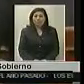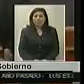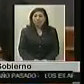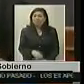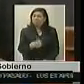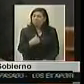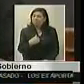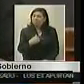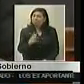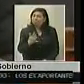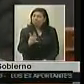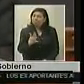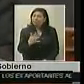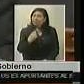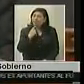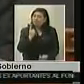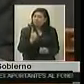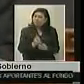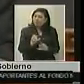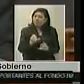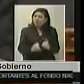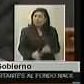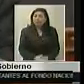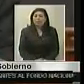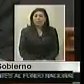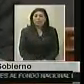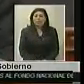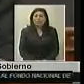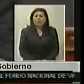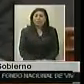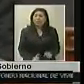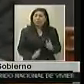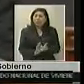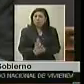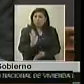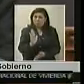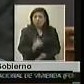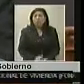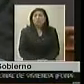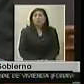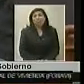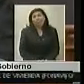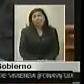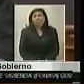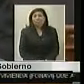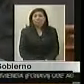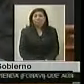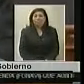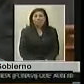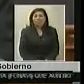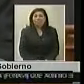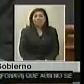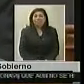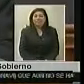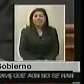Me parece, antes de entrar a la intervención final, que algunos socios, que espero no sean los socios de la conquista, porque ya